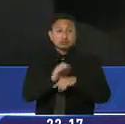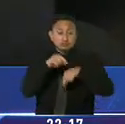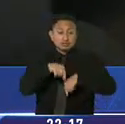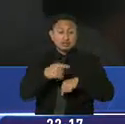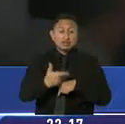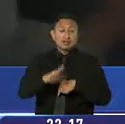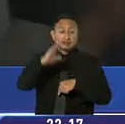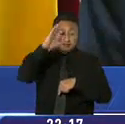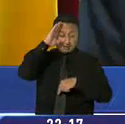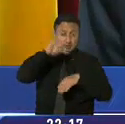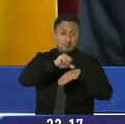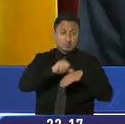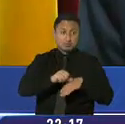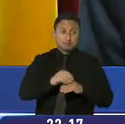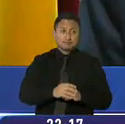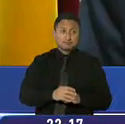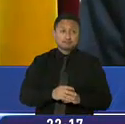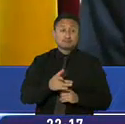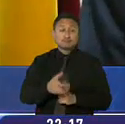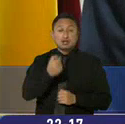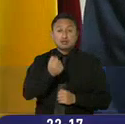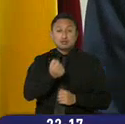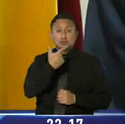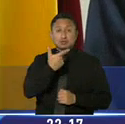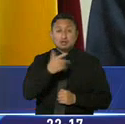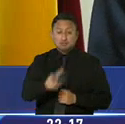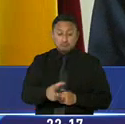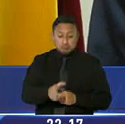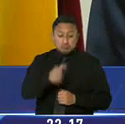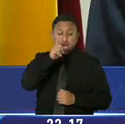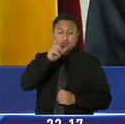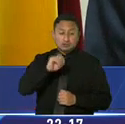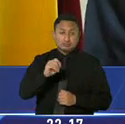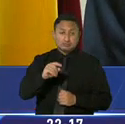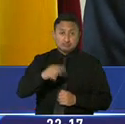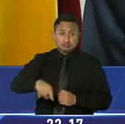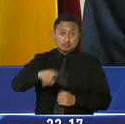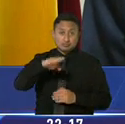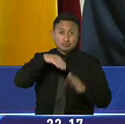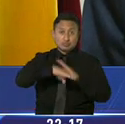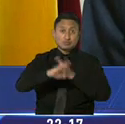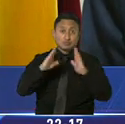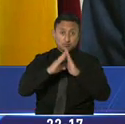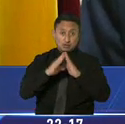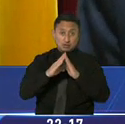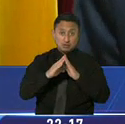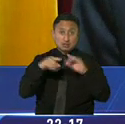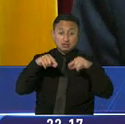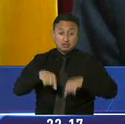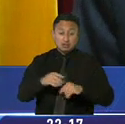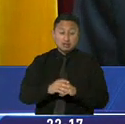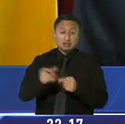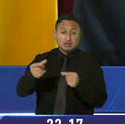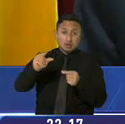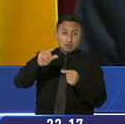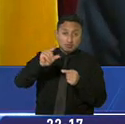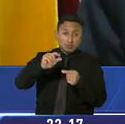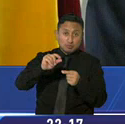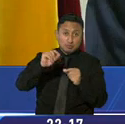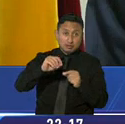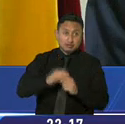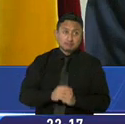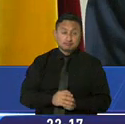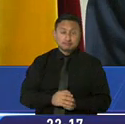toxicológico. En las pastillas y una bebida incautadas en el domicilio del sentenciado contenían escopolamina y metadona. El